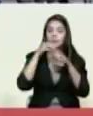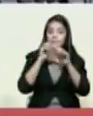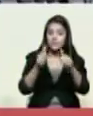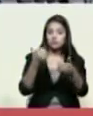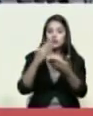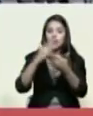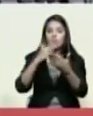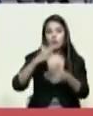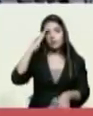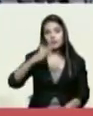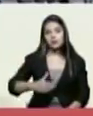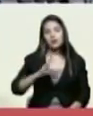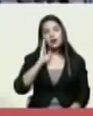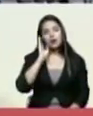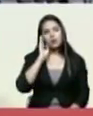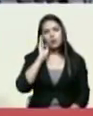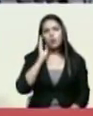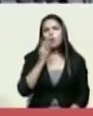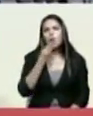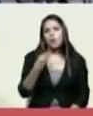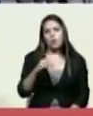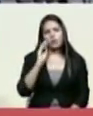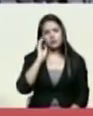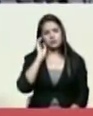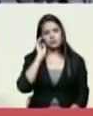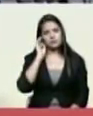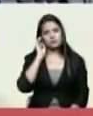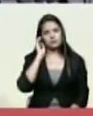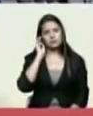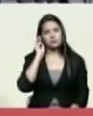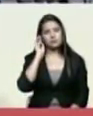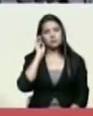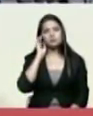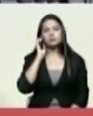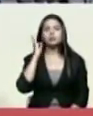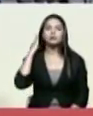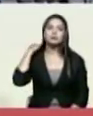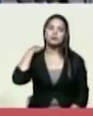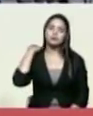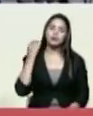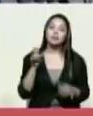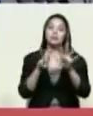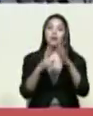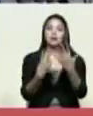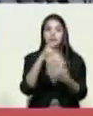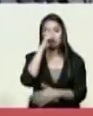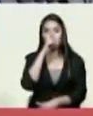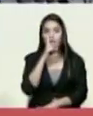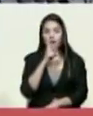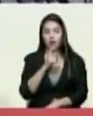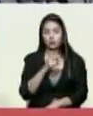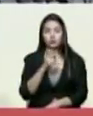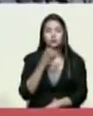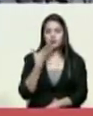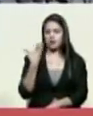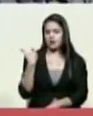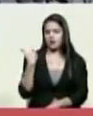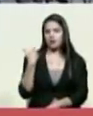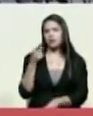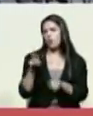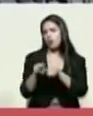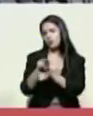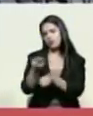militar, era un muchacho, 17 años, como hasta hace poco fueron